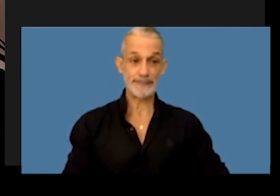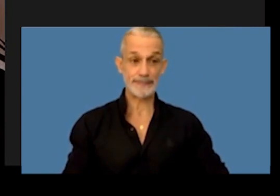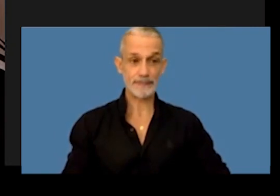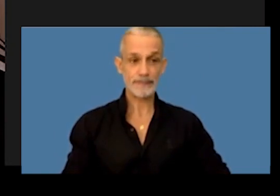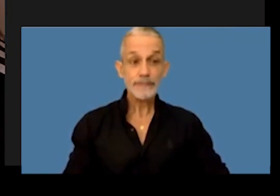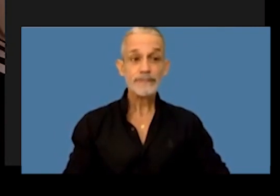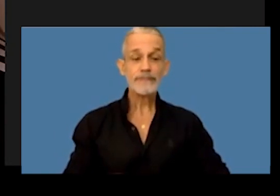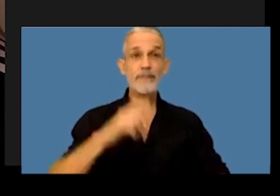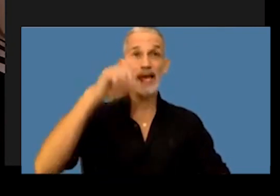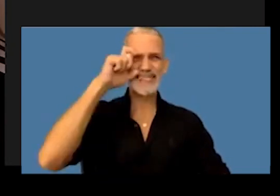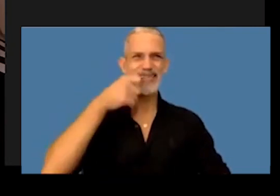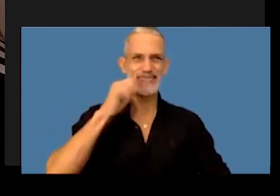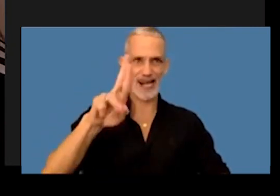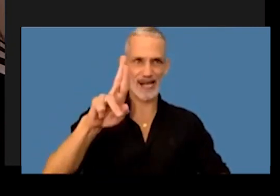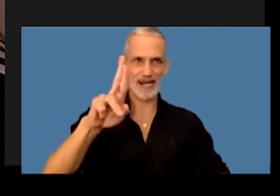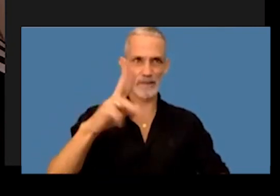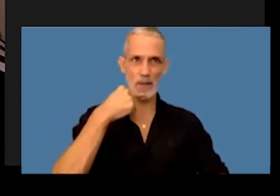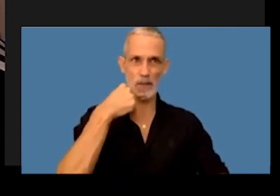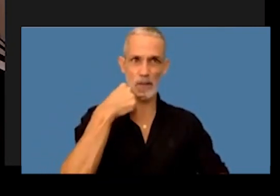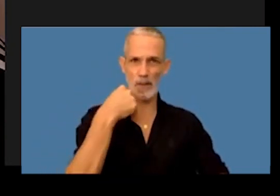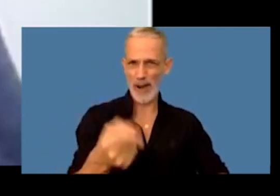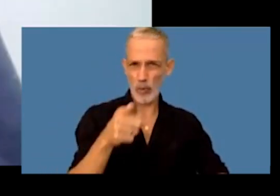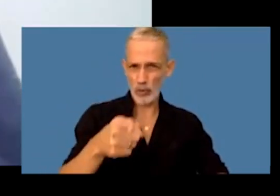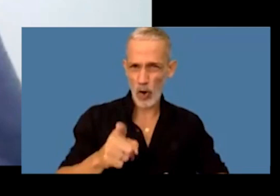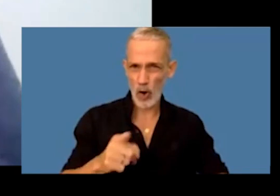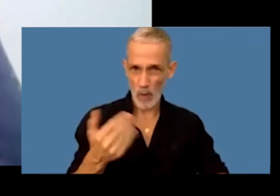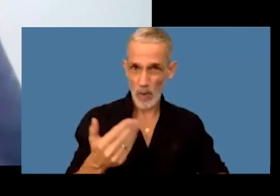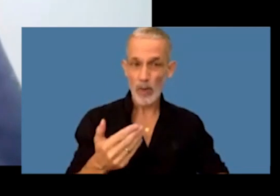César, ¿te puedo hacer una pregunta? Sí, claro.